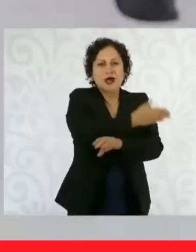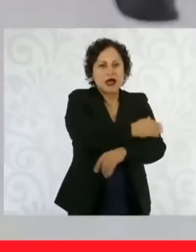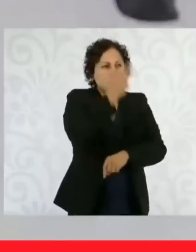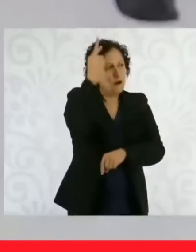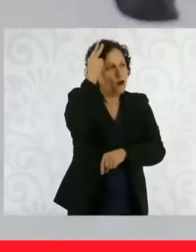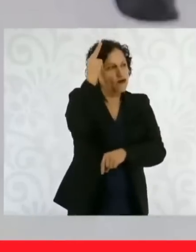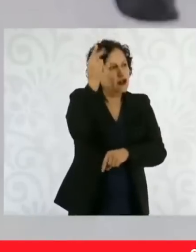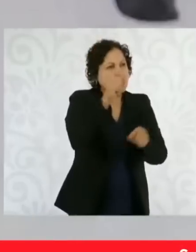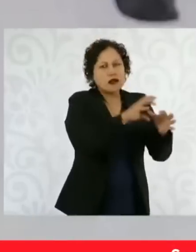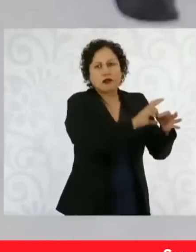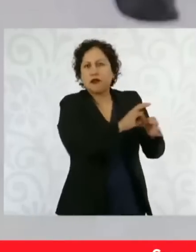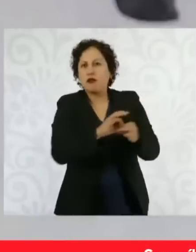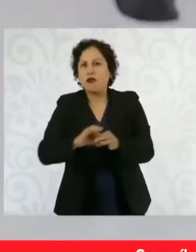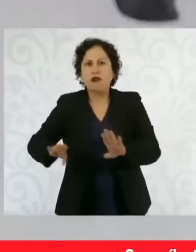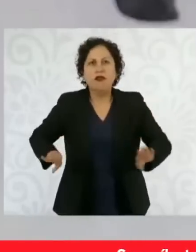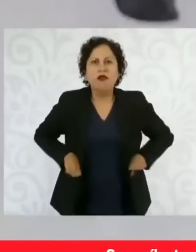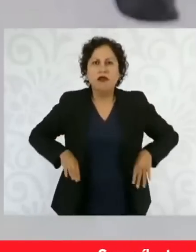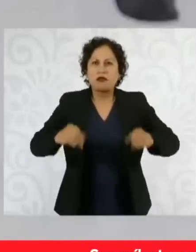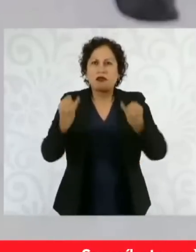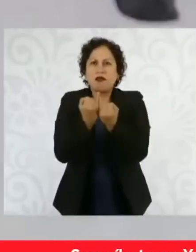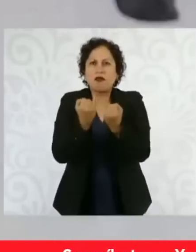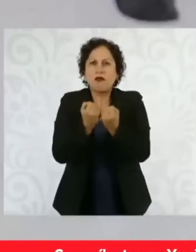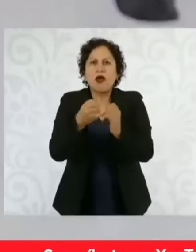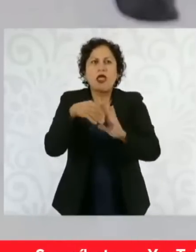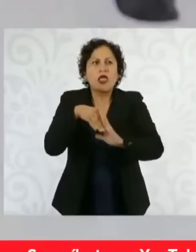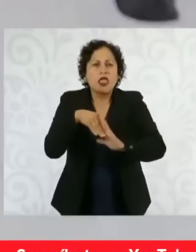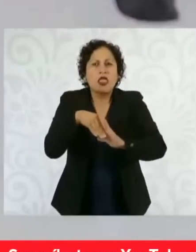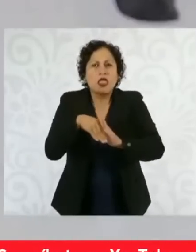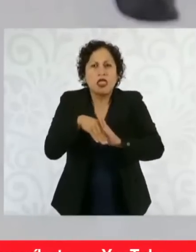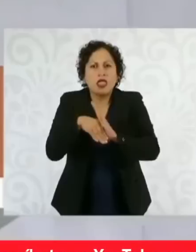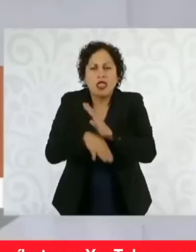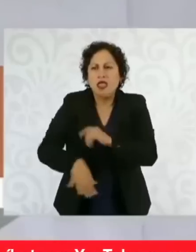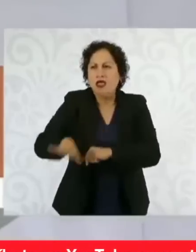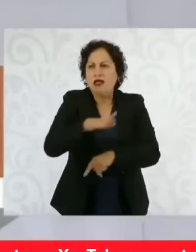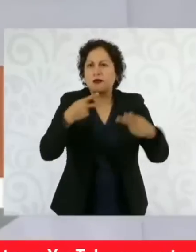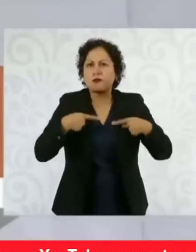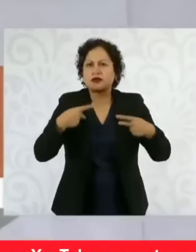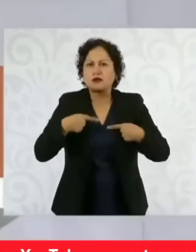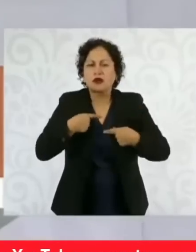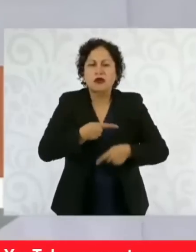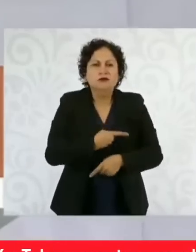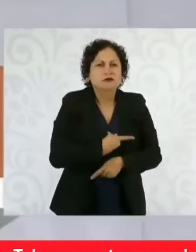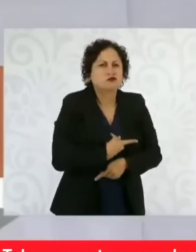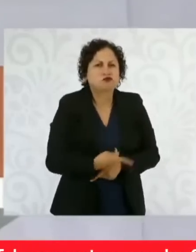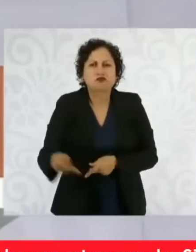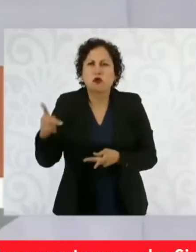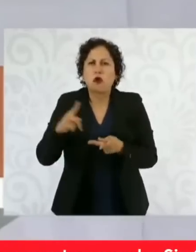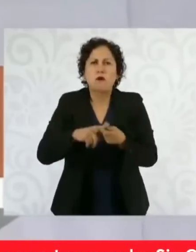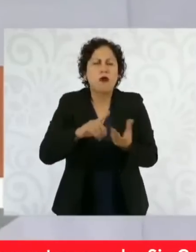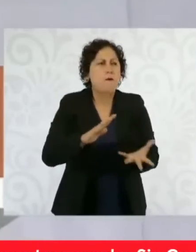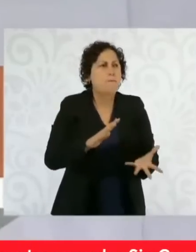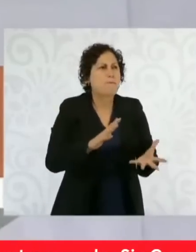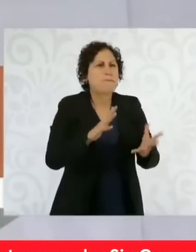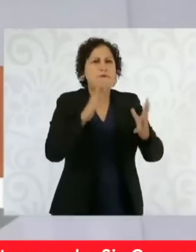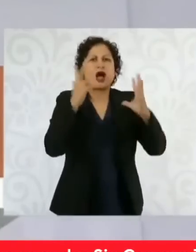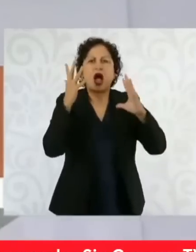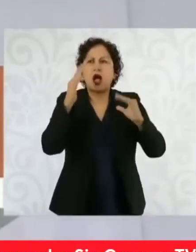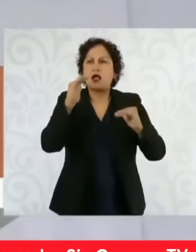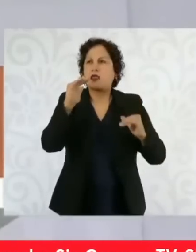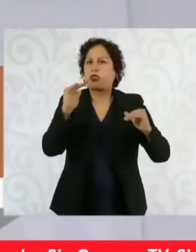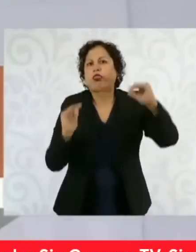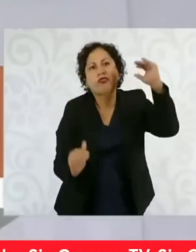cuantos. Se empobreció a nuestro pueblo, aumentaron las desigualdades y la violencia. Pero